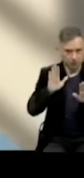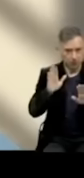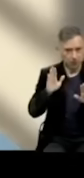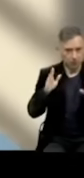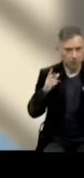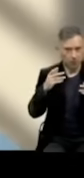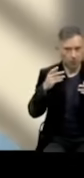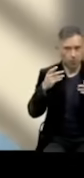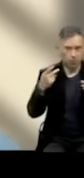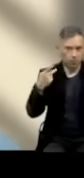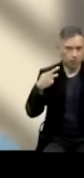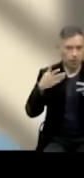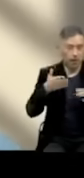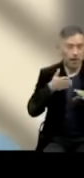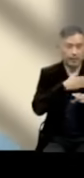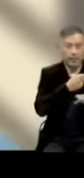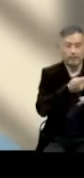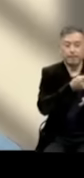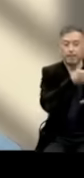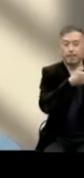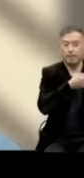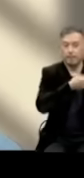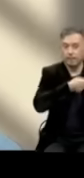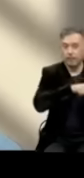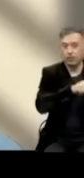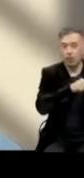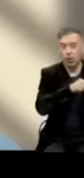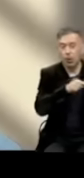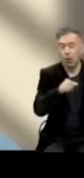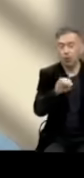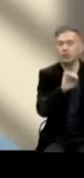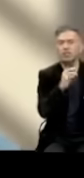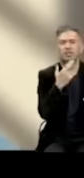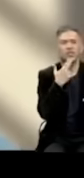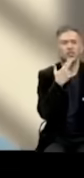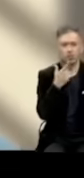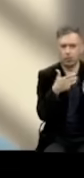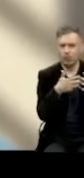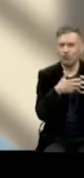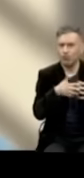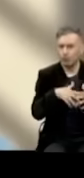pública en sus primeros momentos, pero ha dejado de hacerlo.